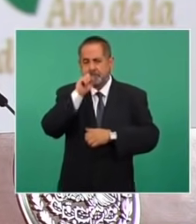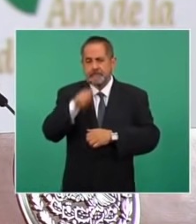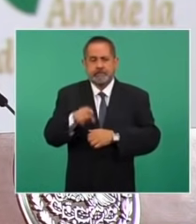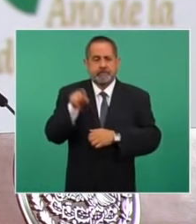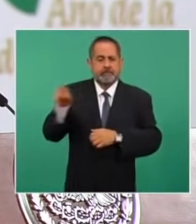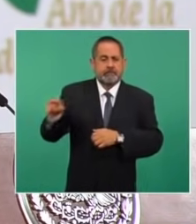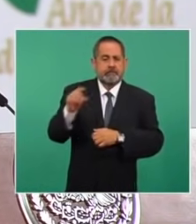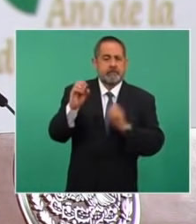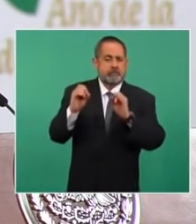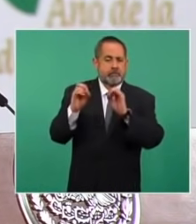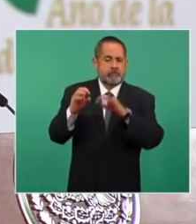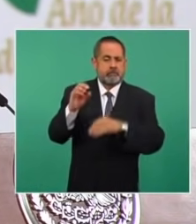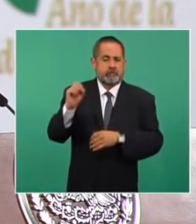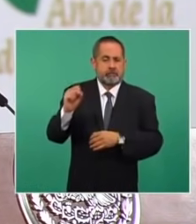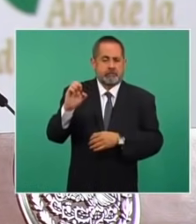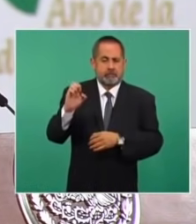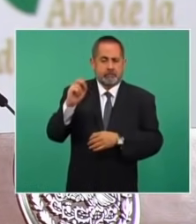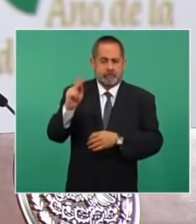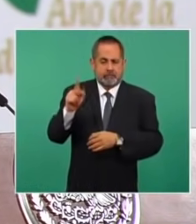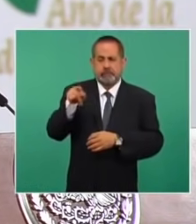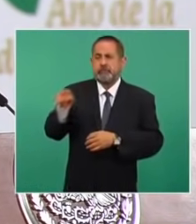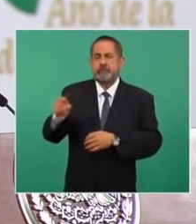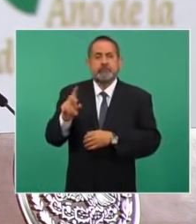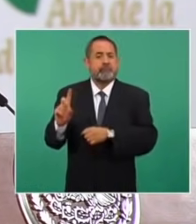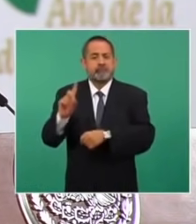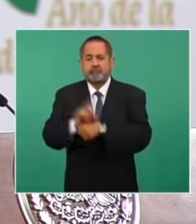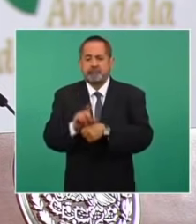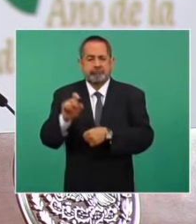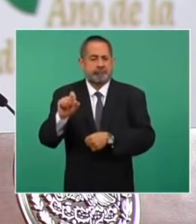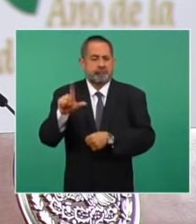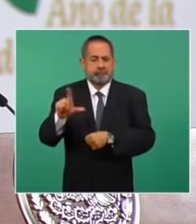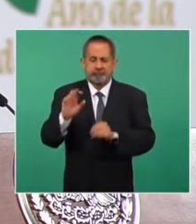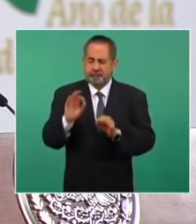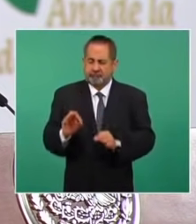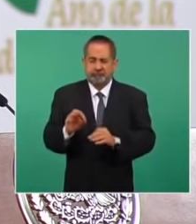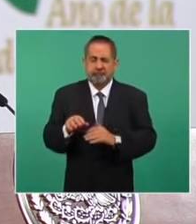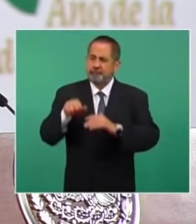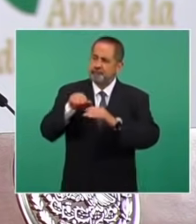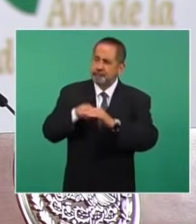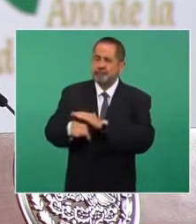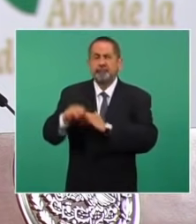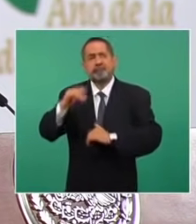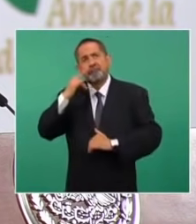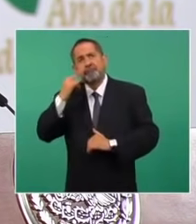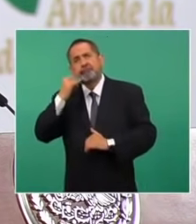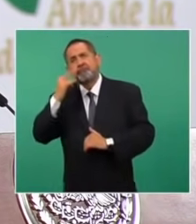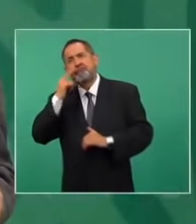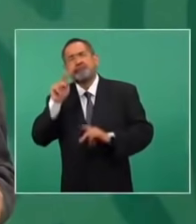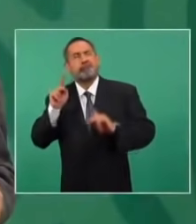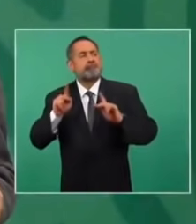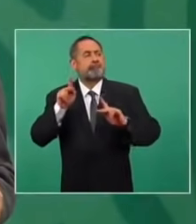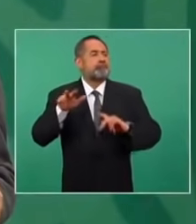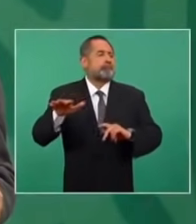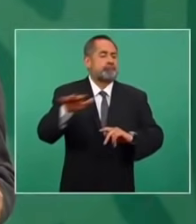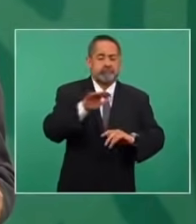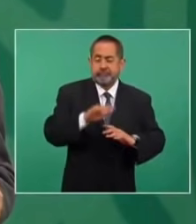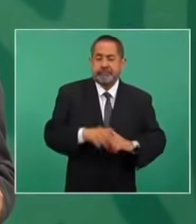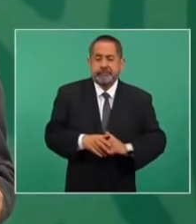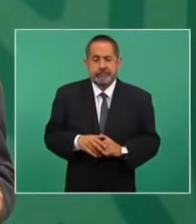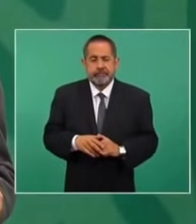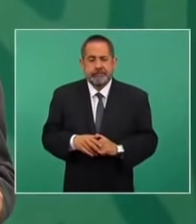Educación Pública, día 27. Con ese motivo de